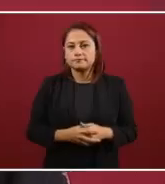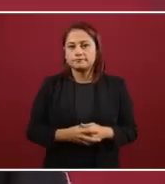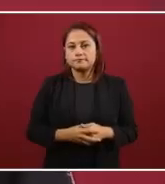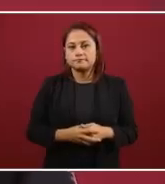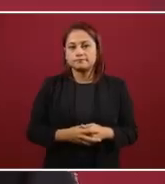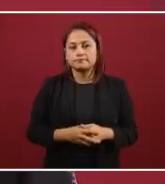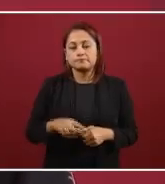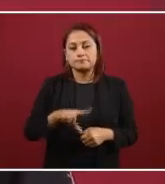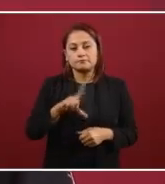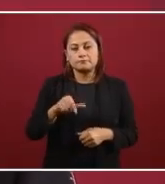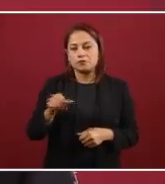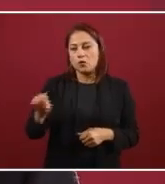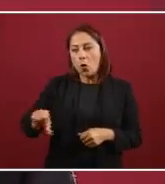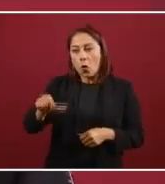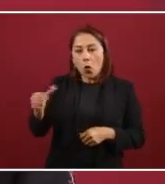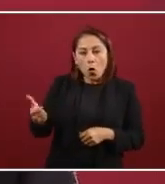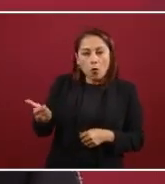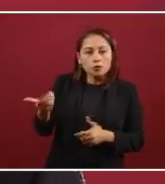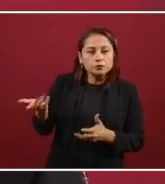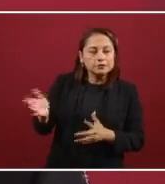tenemos que verlo